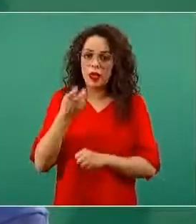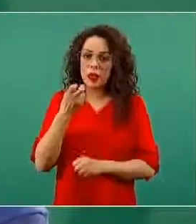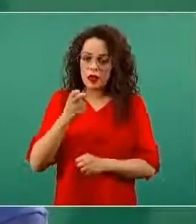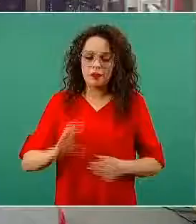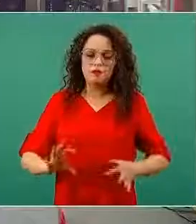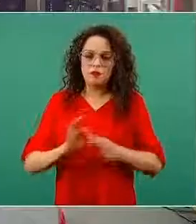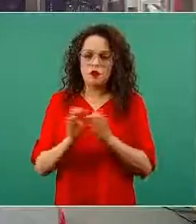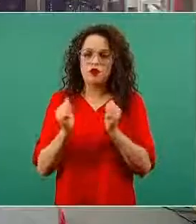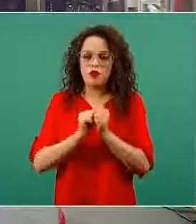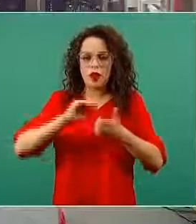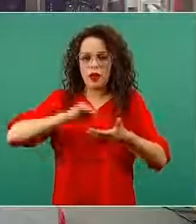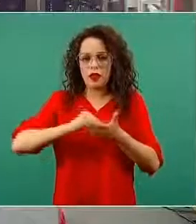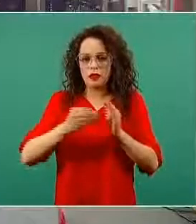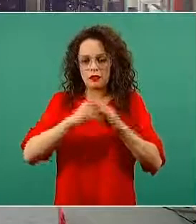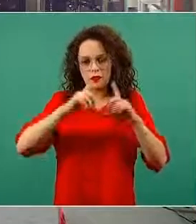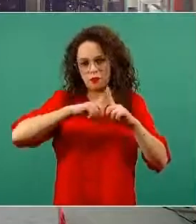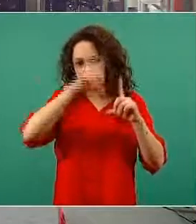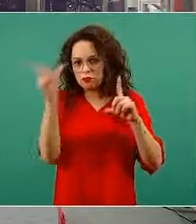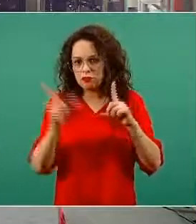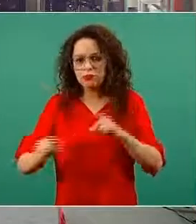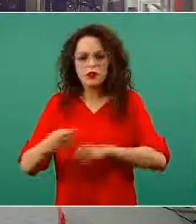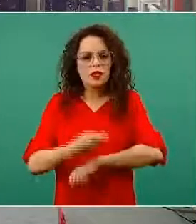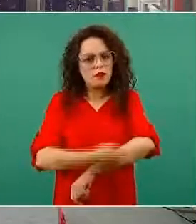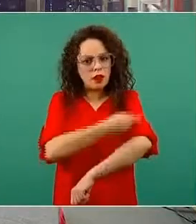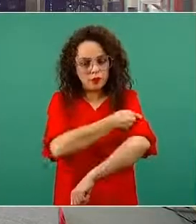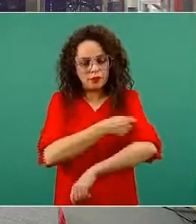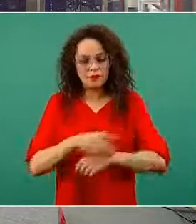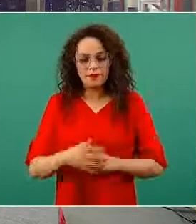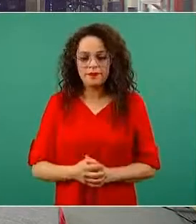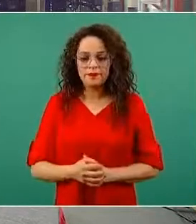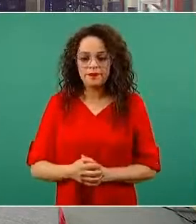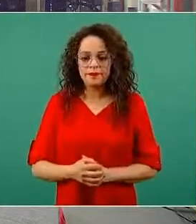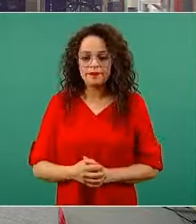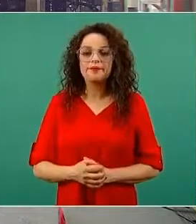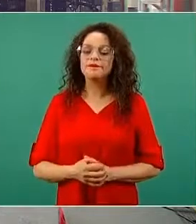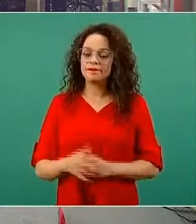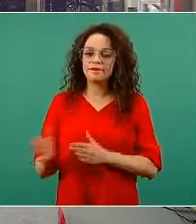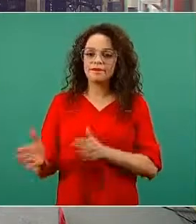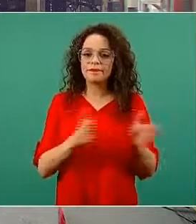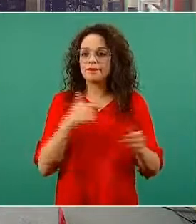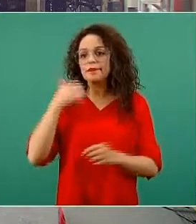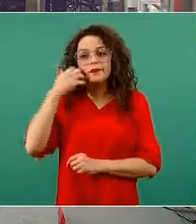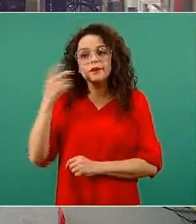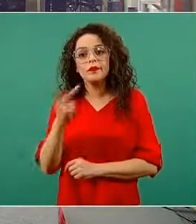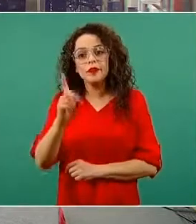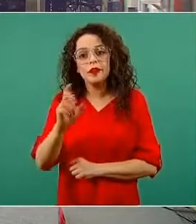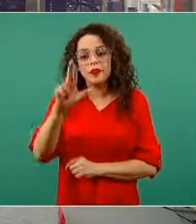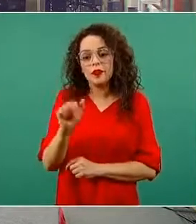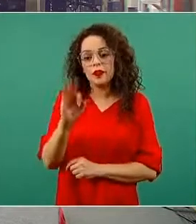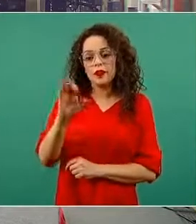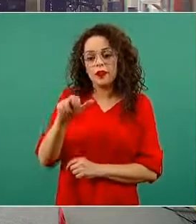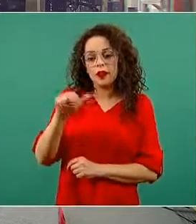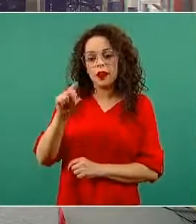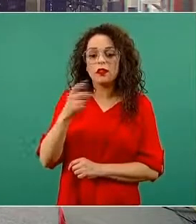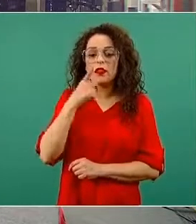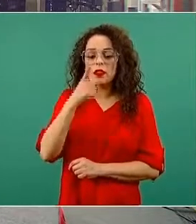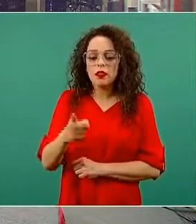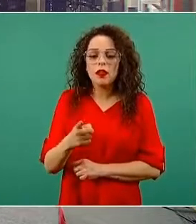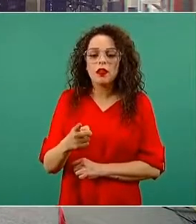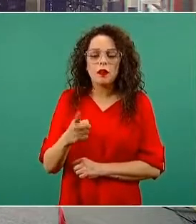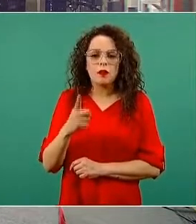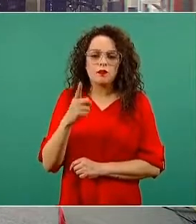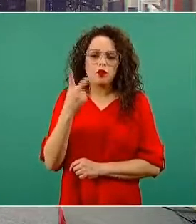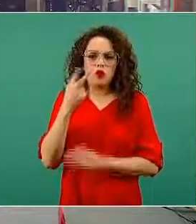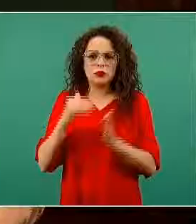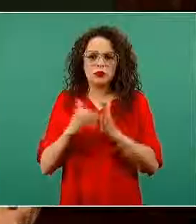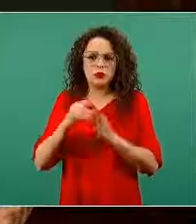Vacunación. Gracias. Y la doctora Feldman, si me lo permite, usted acaba de decir que hay aproximadamente más de 2 millones de mujeres embarazadas,